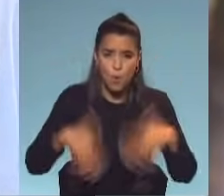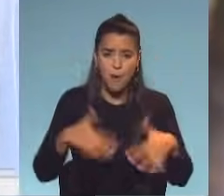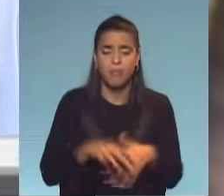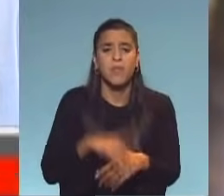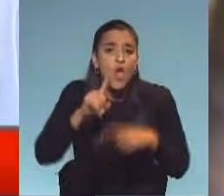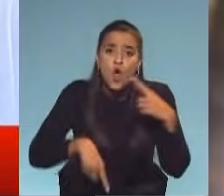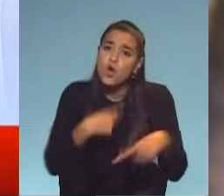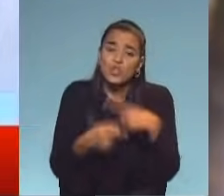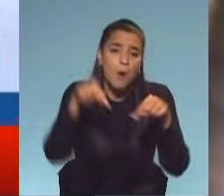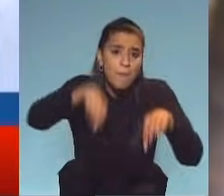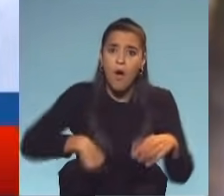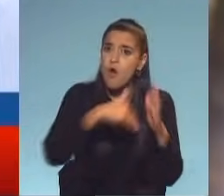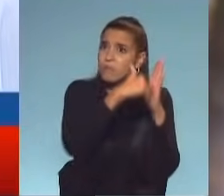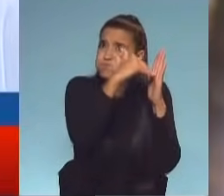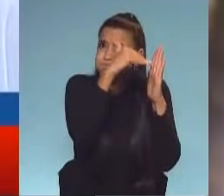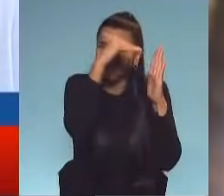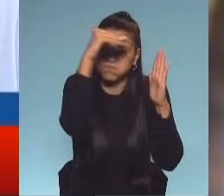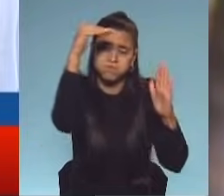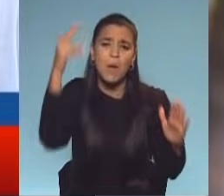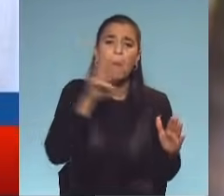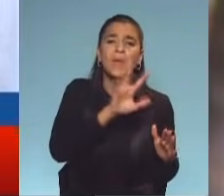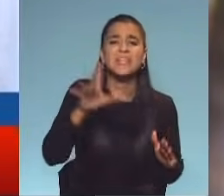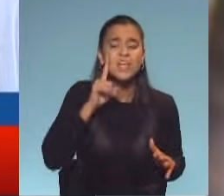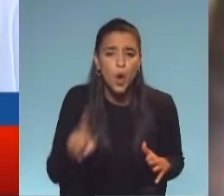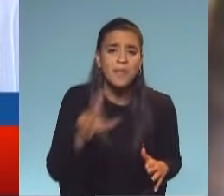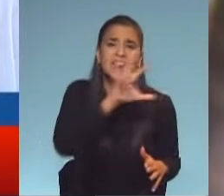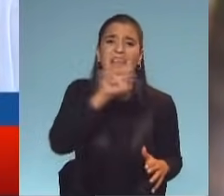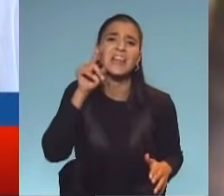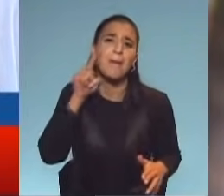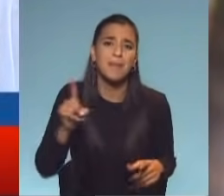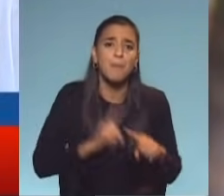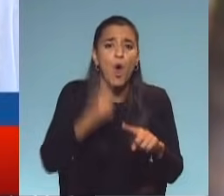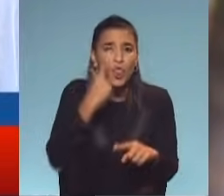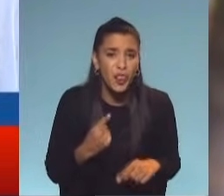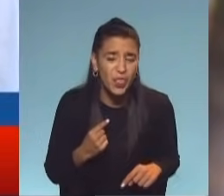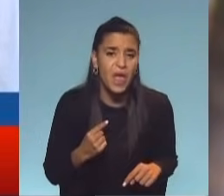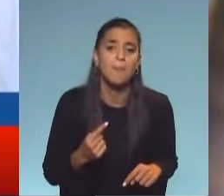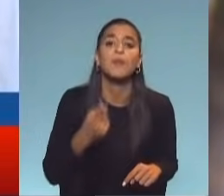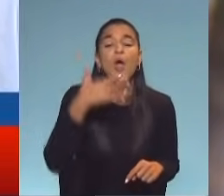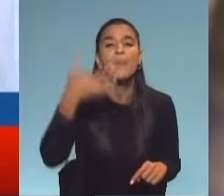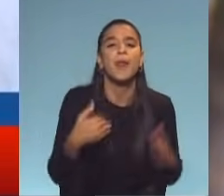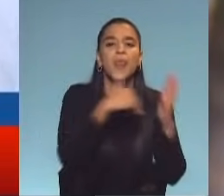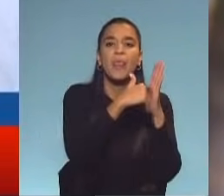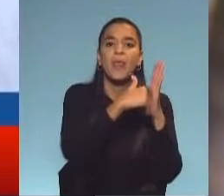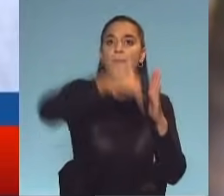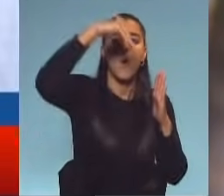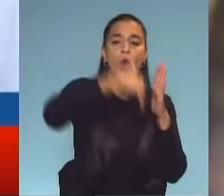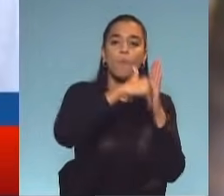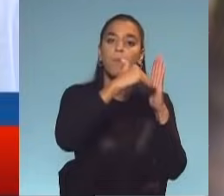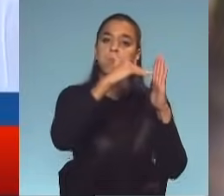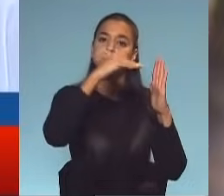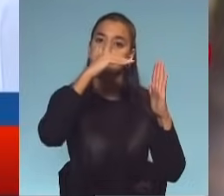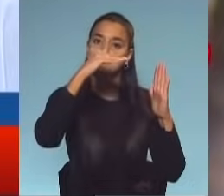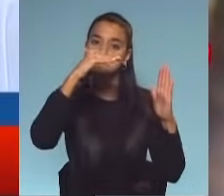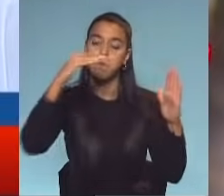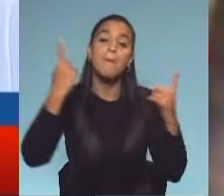y seguimos en un nivel muy alto, entre 25.000 y 30.000 por día, pero es verdad que se ha achatado. Eso es una buena noticia, pero